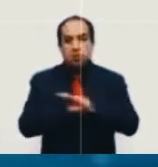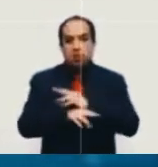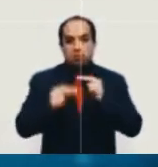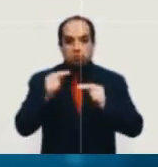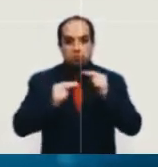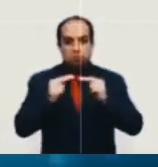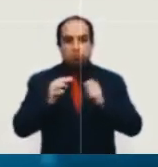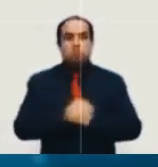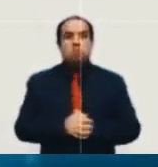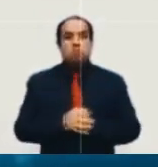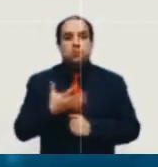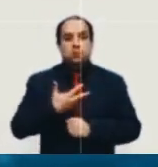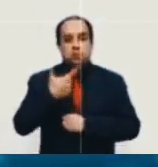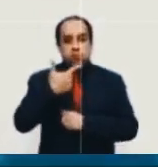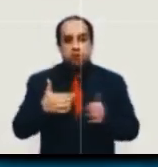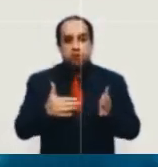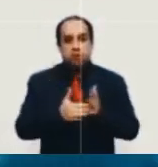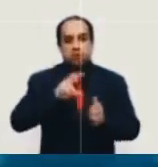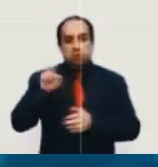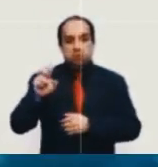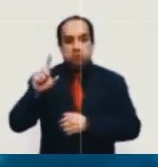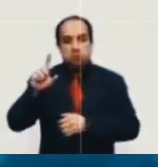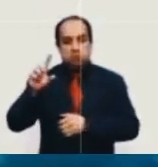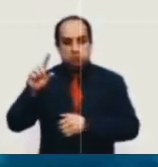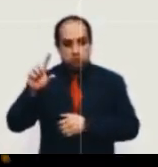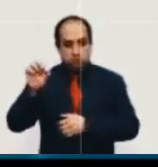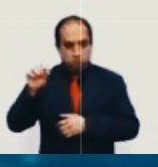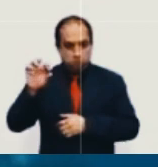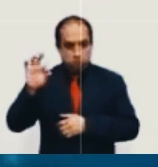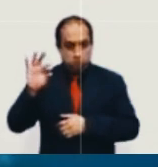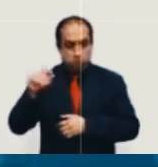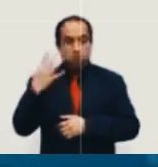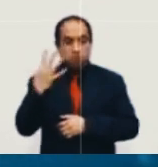tenemos 7.244 personas hospitalizadas en la Ciudad de México,